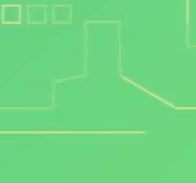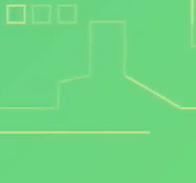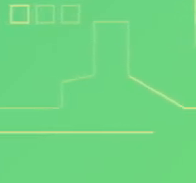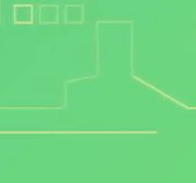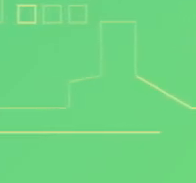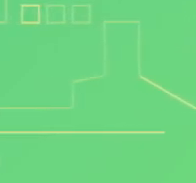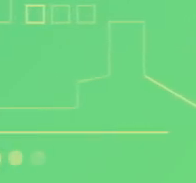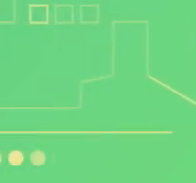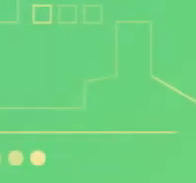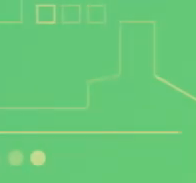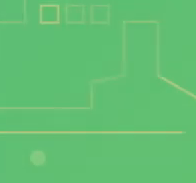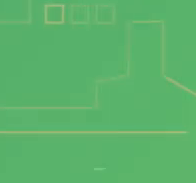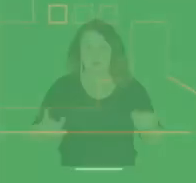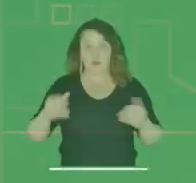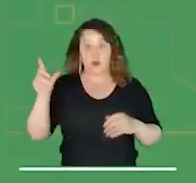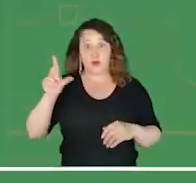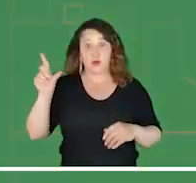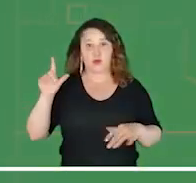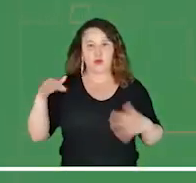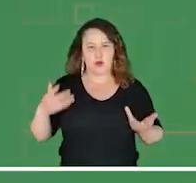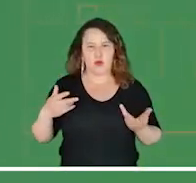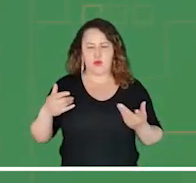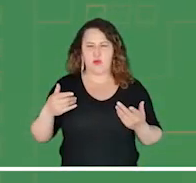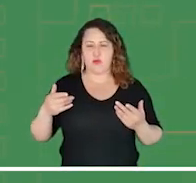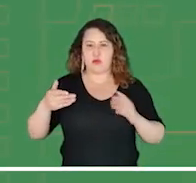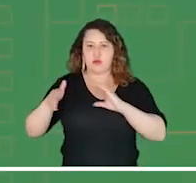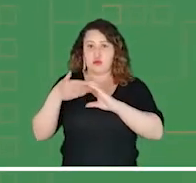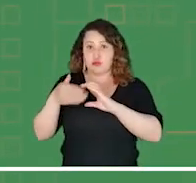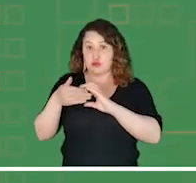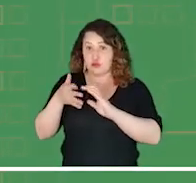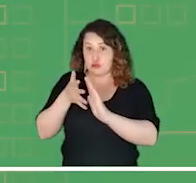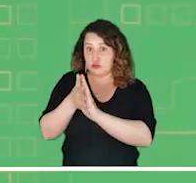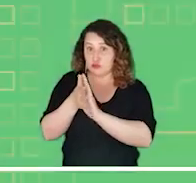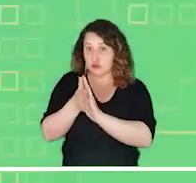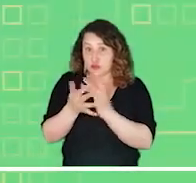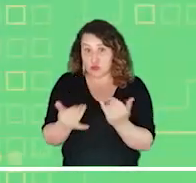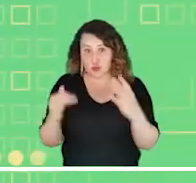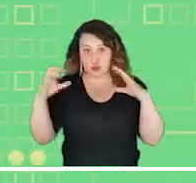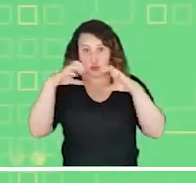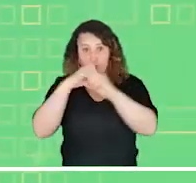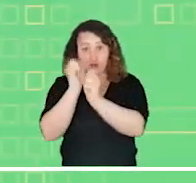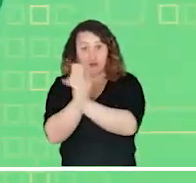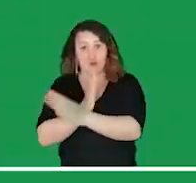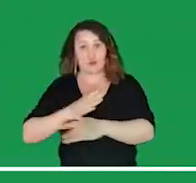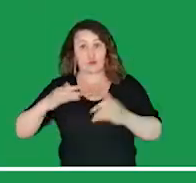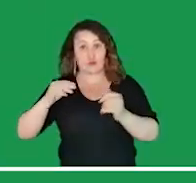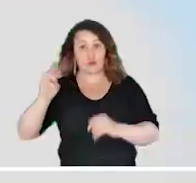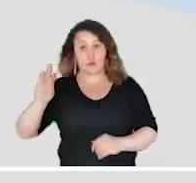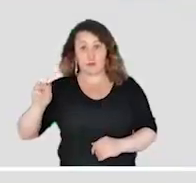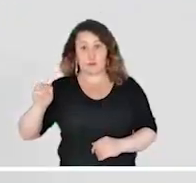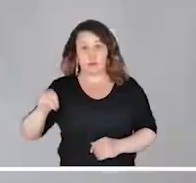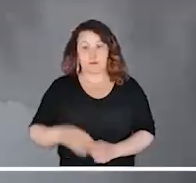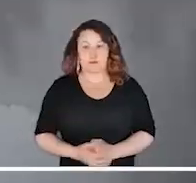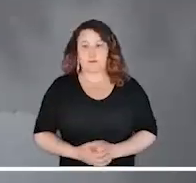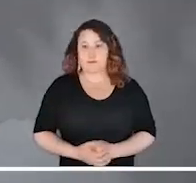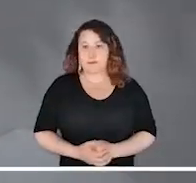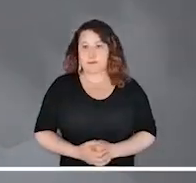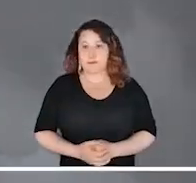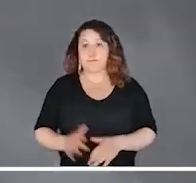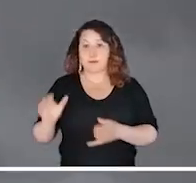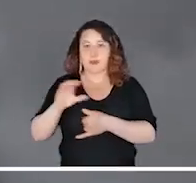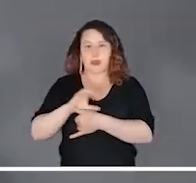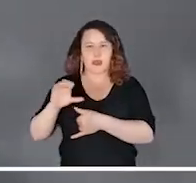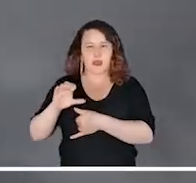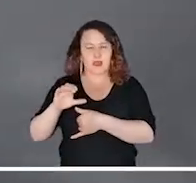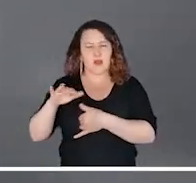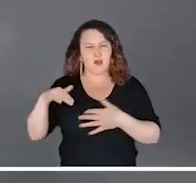Finalizamos este lunes con el pronóstico meteorológico para la noche de hoy y la madrugada del martes. Para la región Caribe se prevé